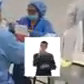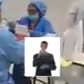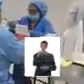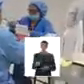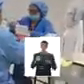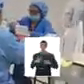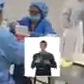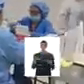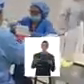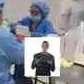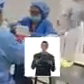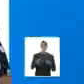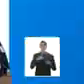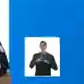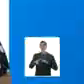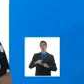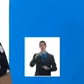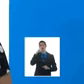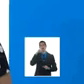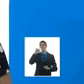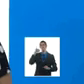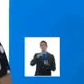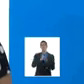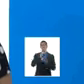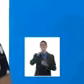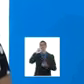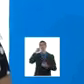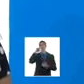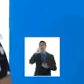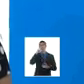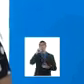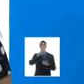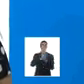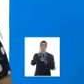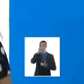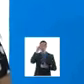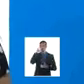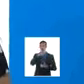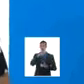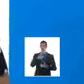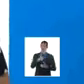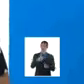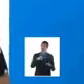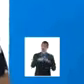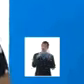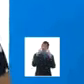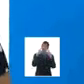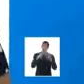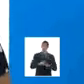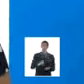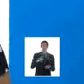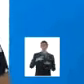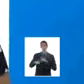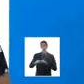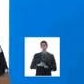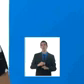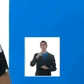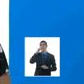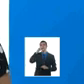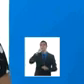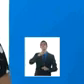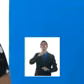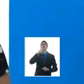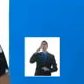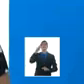afectado durante todo este primer trimestre. La metformina ha estado afectada y sabemos que es uno de los renglones que hoy más afecta a la